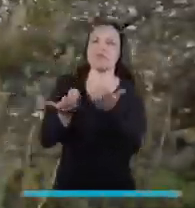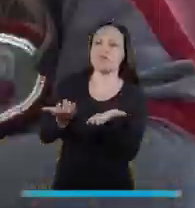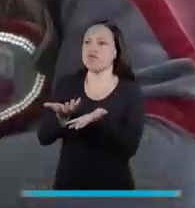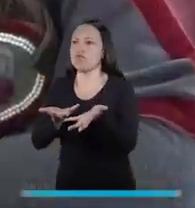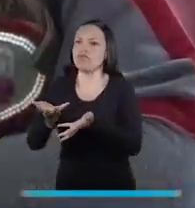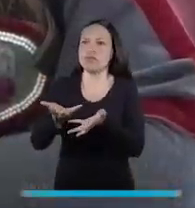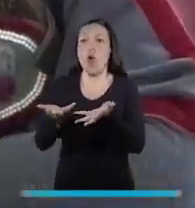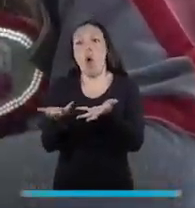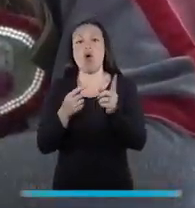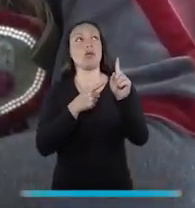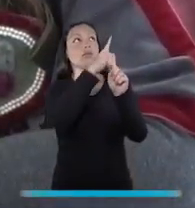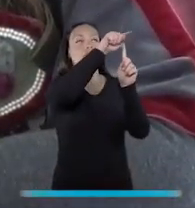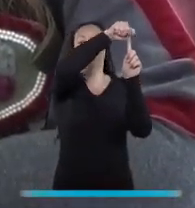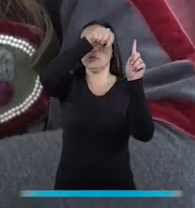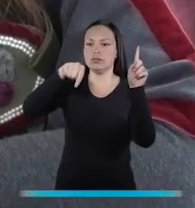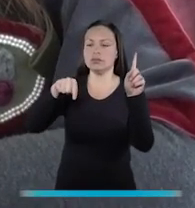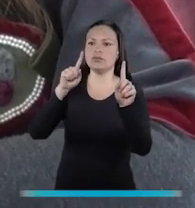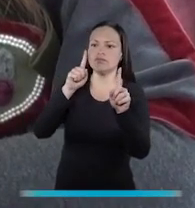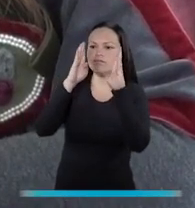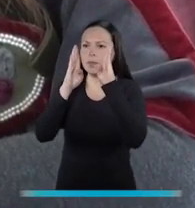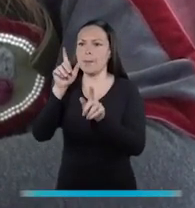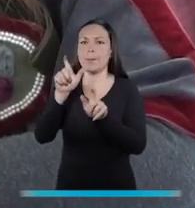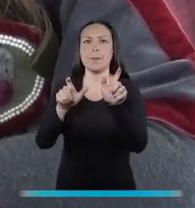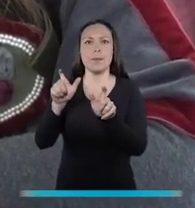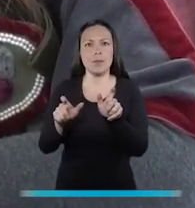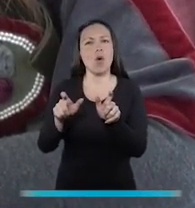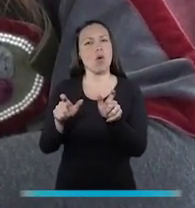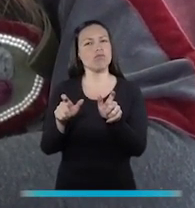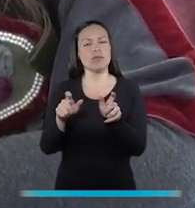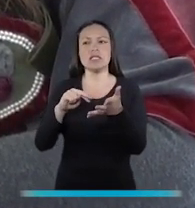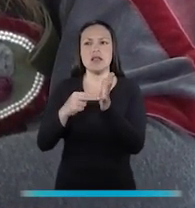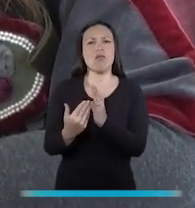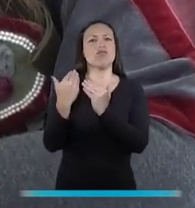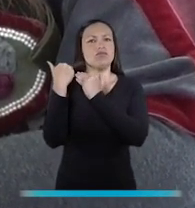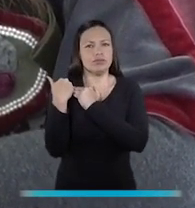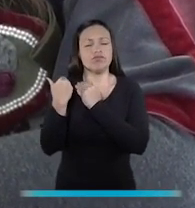sea de manera directa o desde la cabeza del Ministerio Público, está para